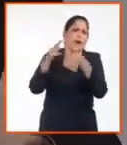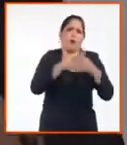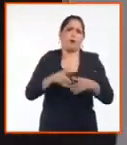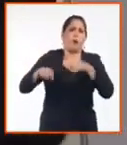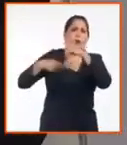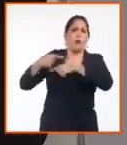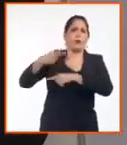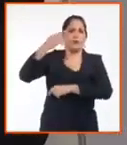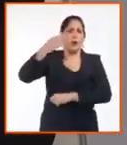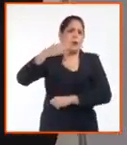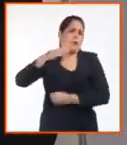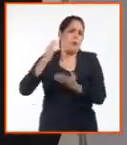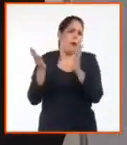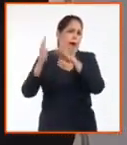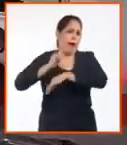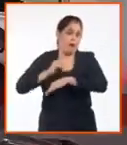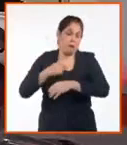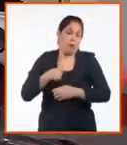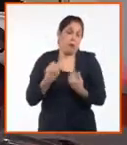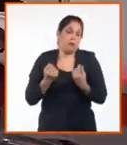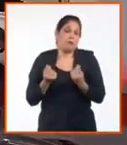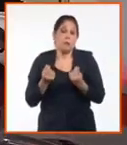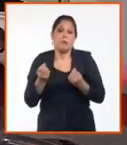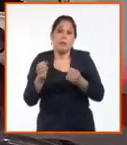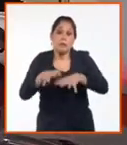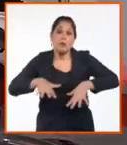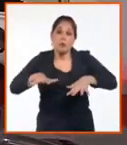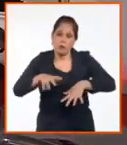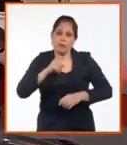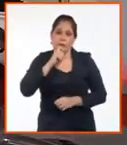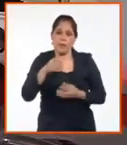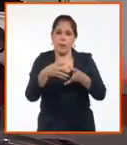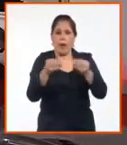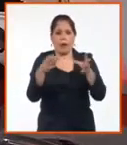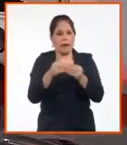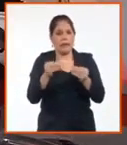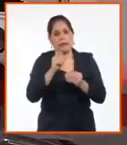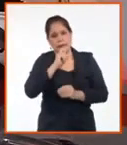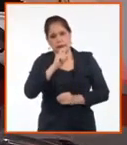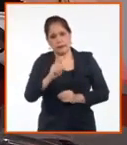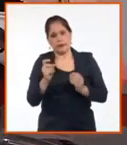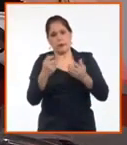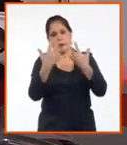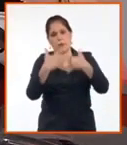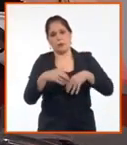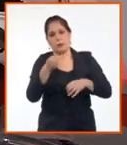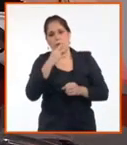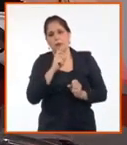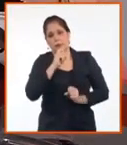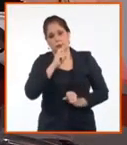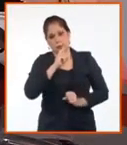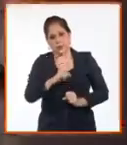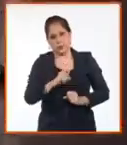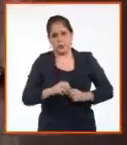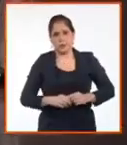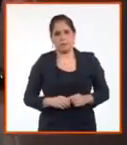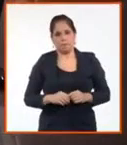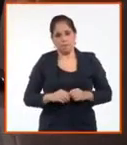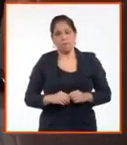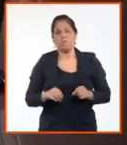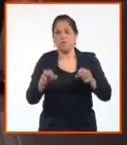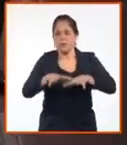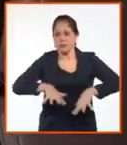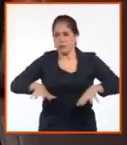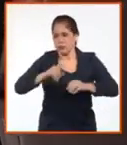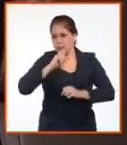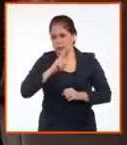el problema financiamiento de esto pero si tiene de la llegada a las materias primas para poder producir los medicamentos asimismo que se ha grabado además con la